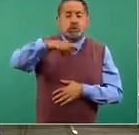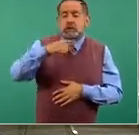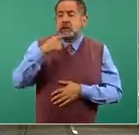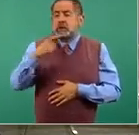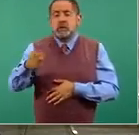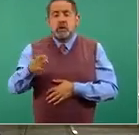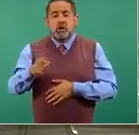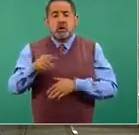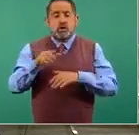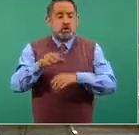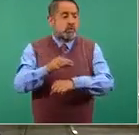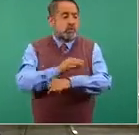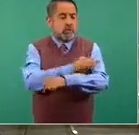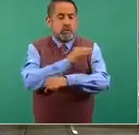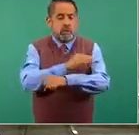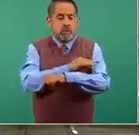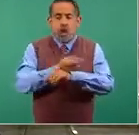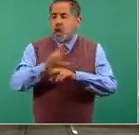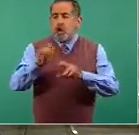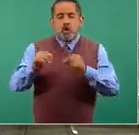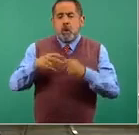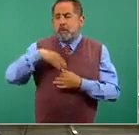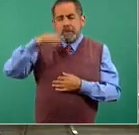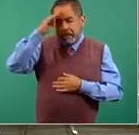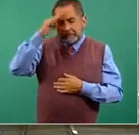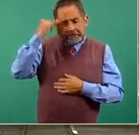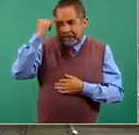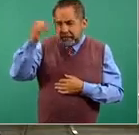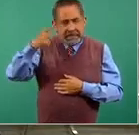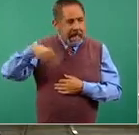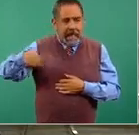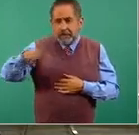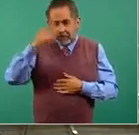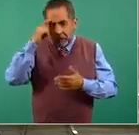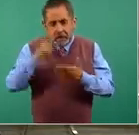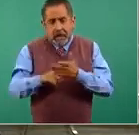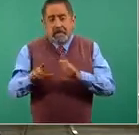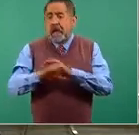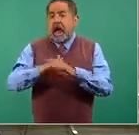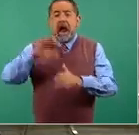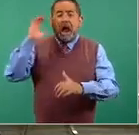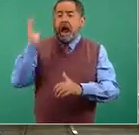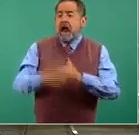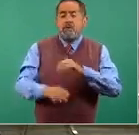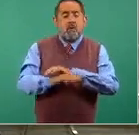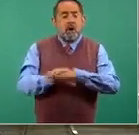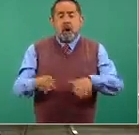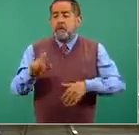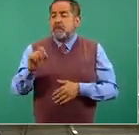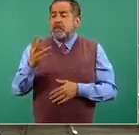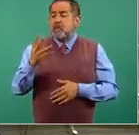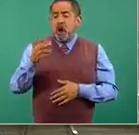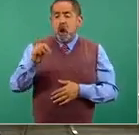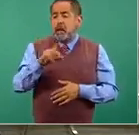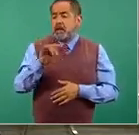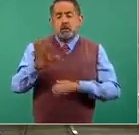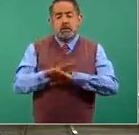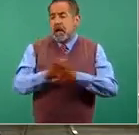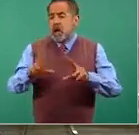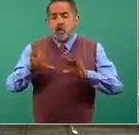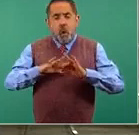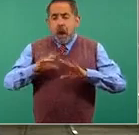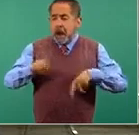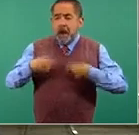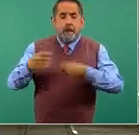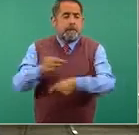Nacional de Vacunación, que no se hicieran ilusiones, que la Jornada Nacional de Vacunación terminaba el 24 de marzo y que no iba a haber